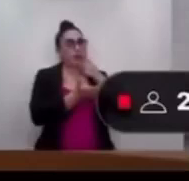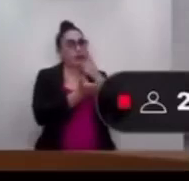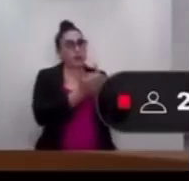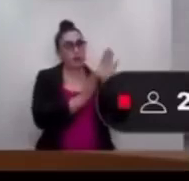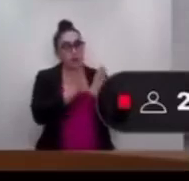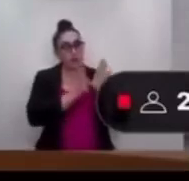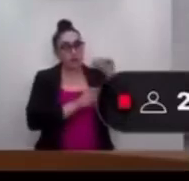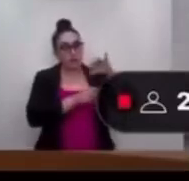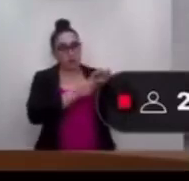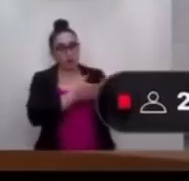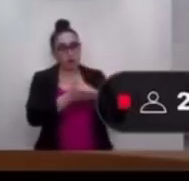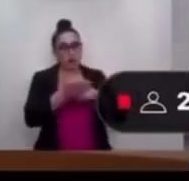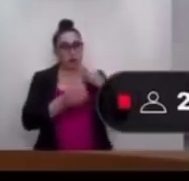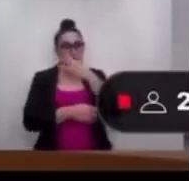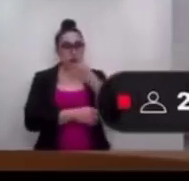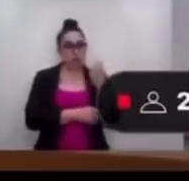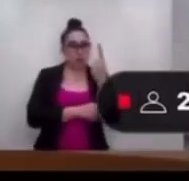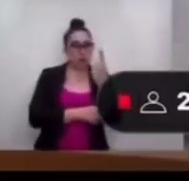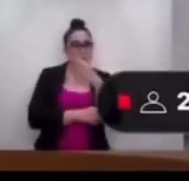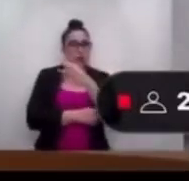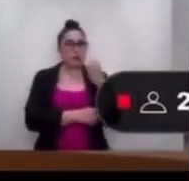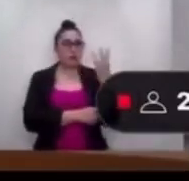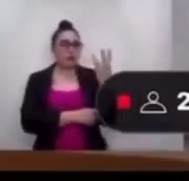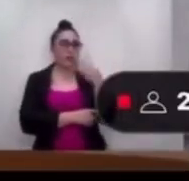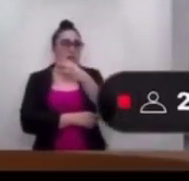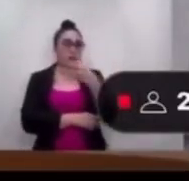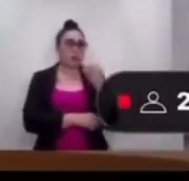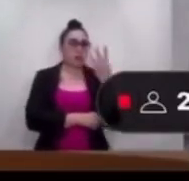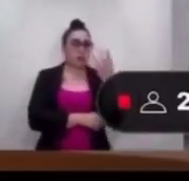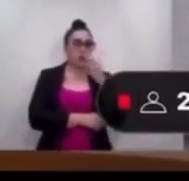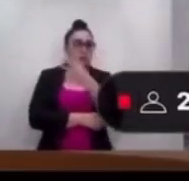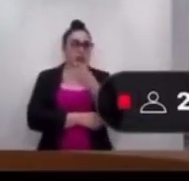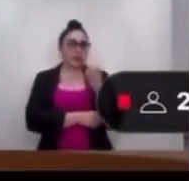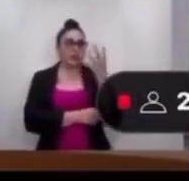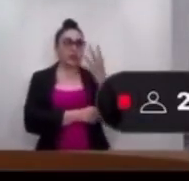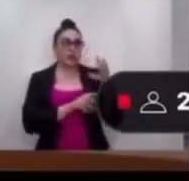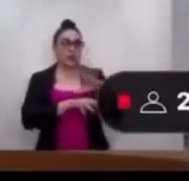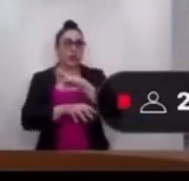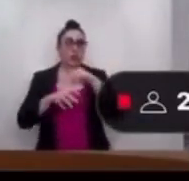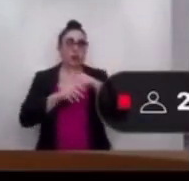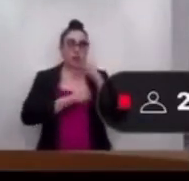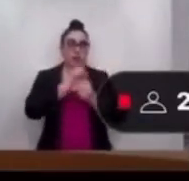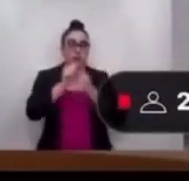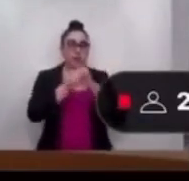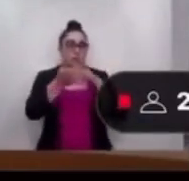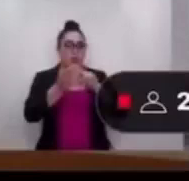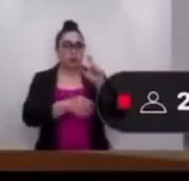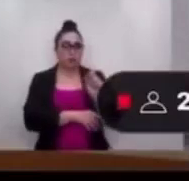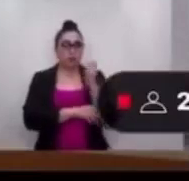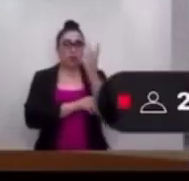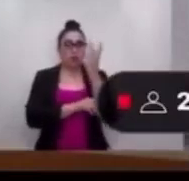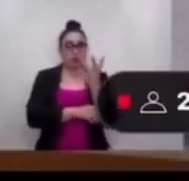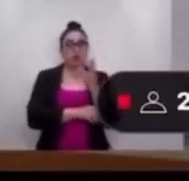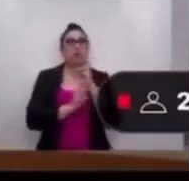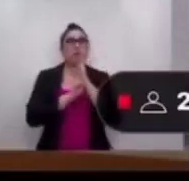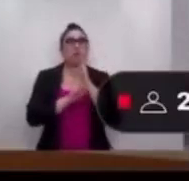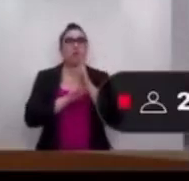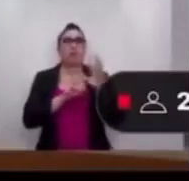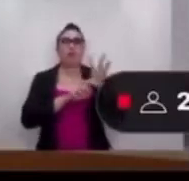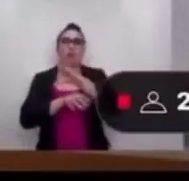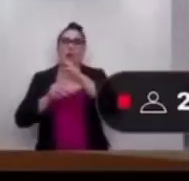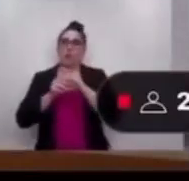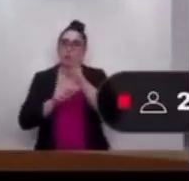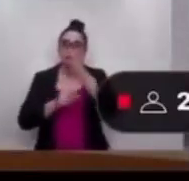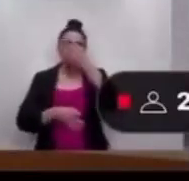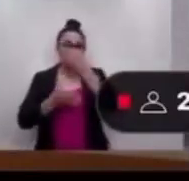electoral 301, 303, 304 y 305, todos de este año, resolvemos, primero, acumular dichos